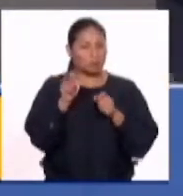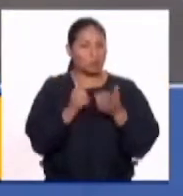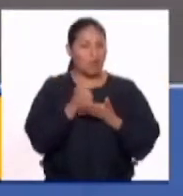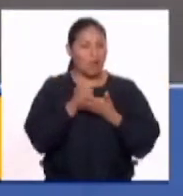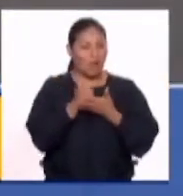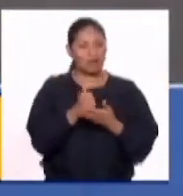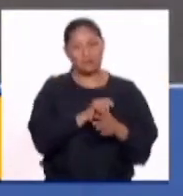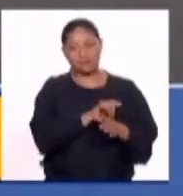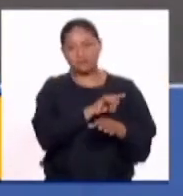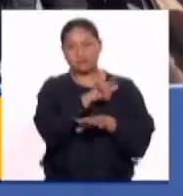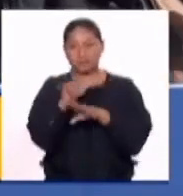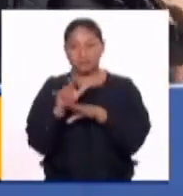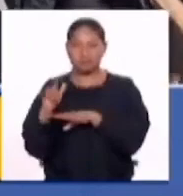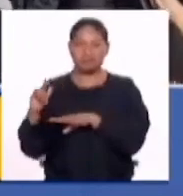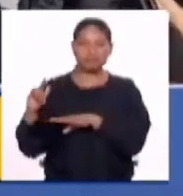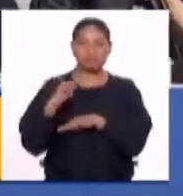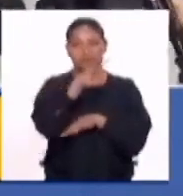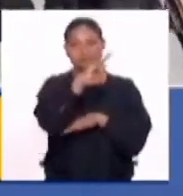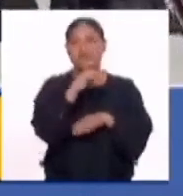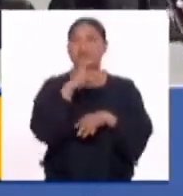relaciones bilaterales entre Perú y Chile?